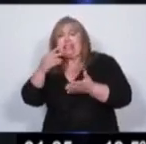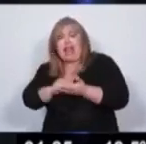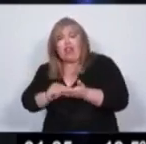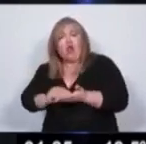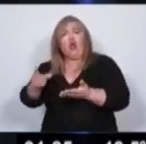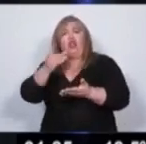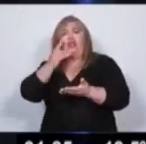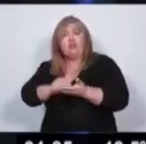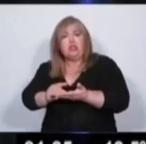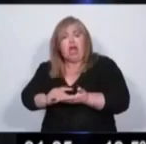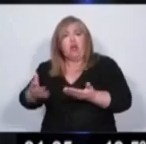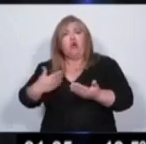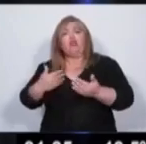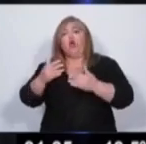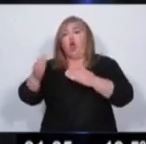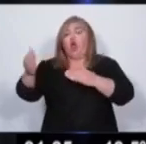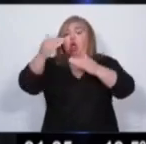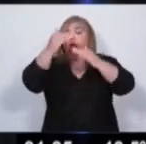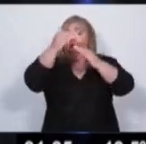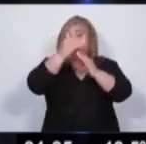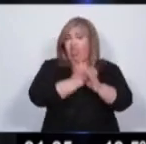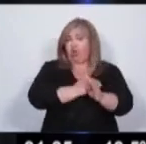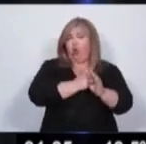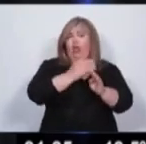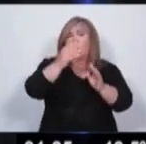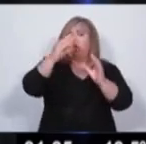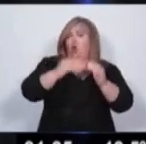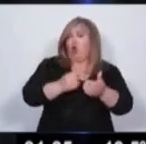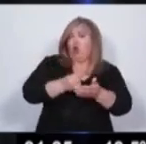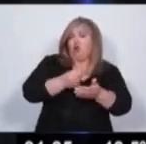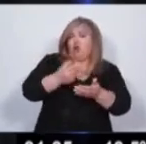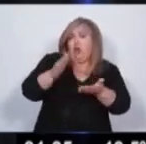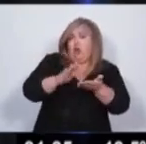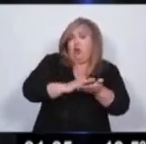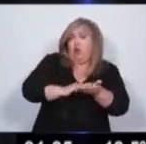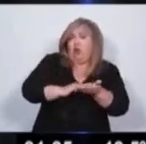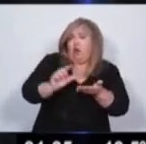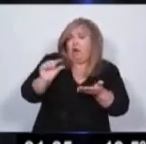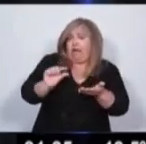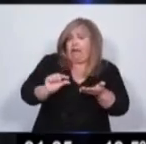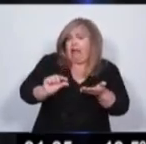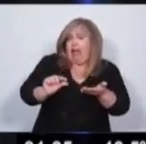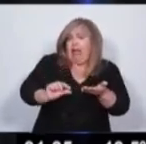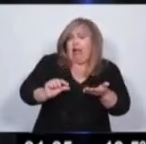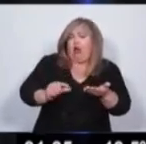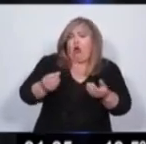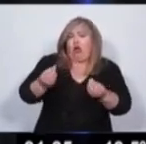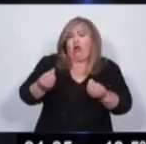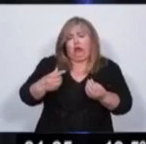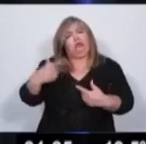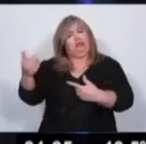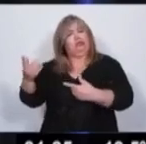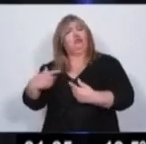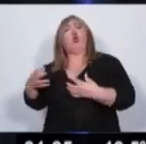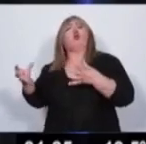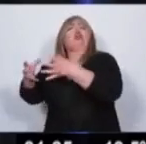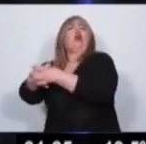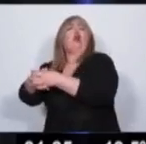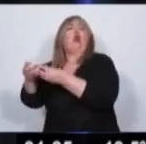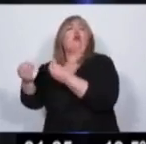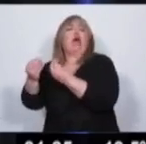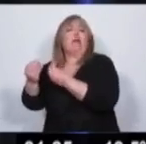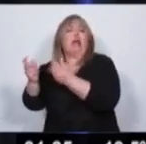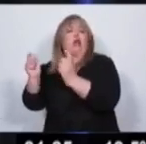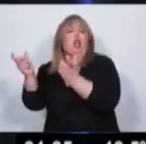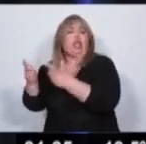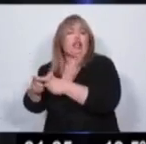haciendo En qué con quién se juntaban nosotros para deserción escolar no estamos haciendo lo que dice la dge